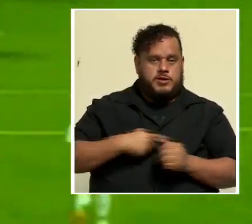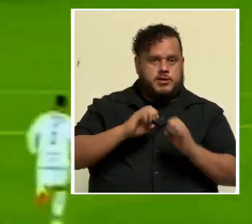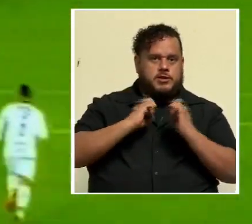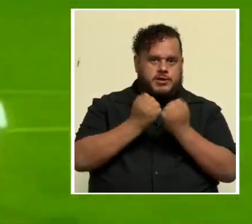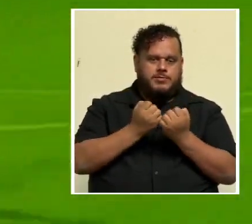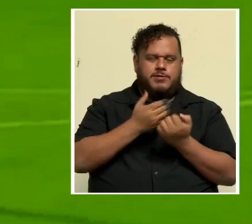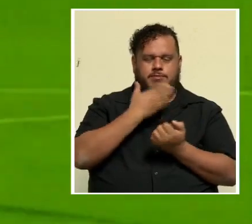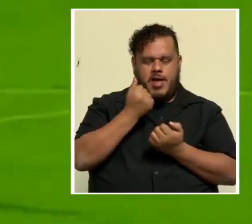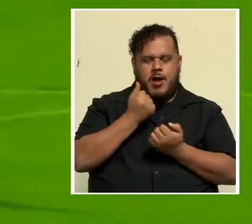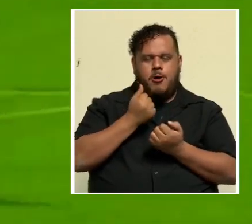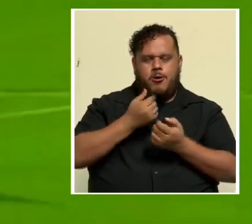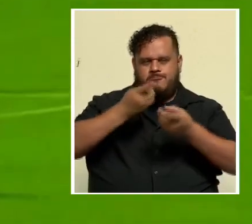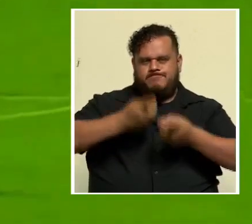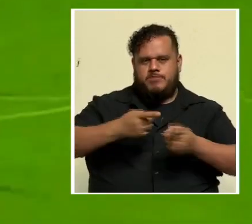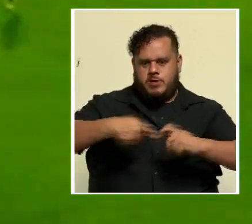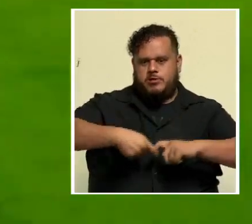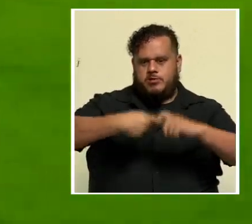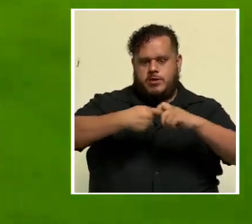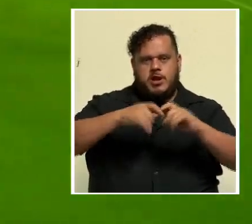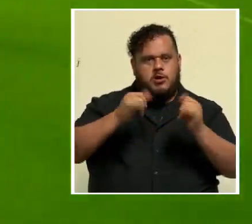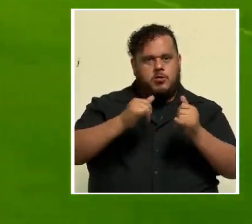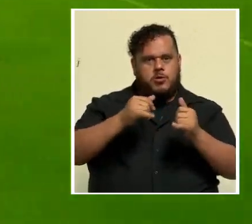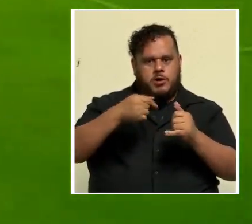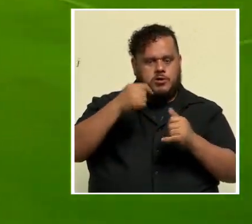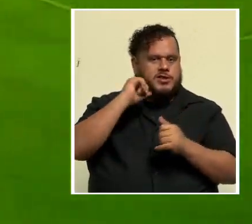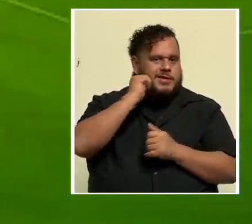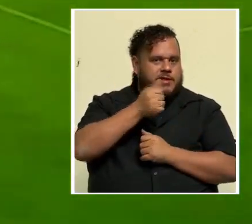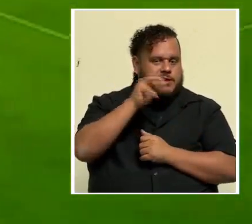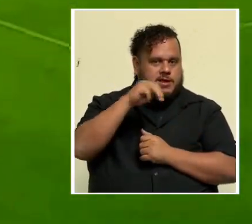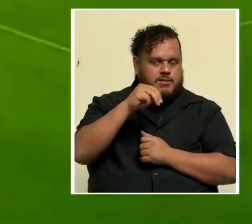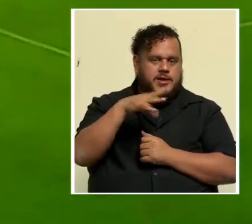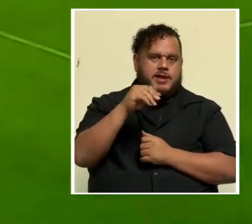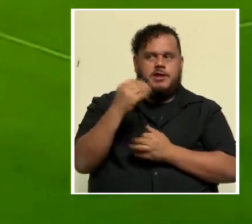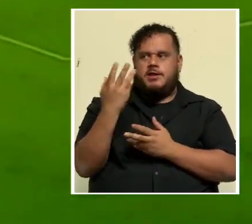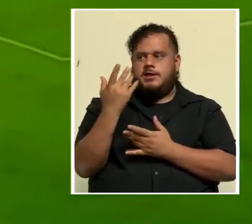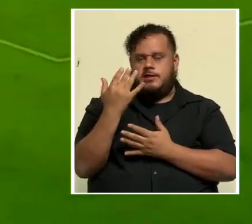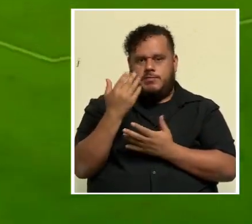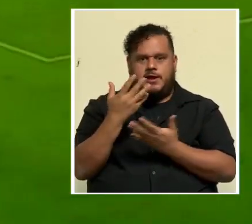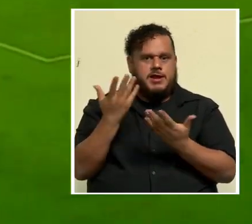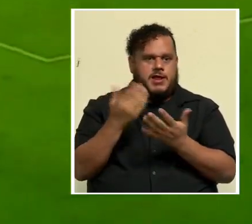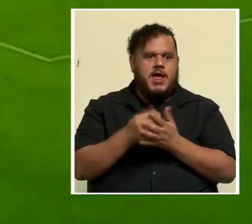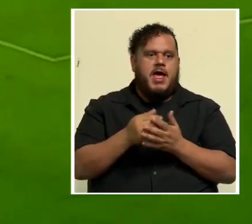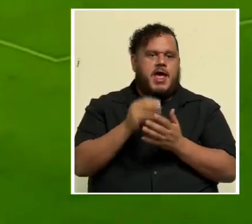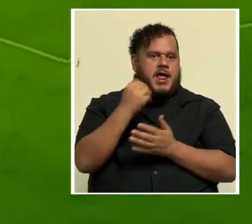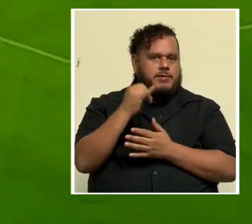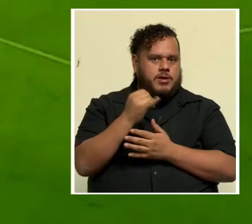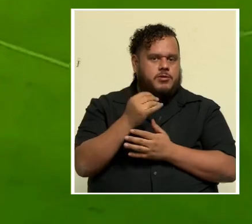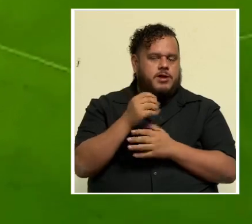decidieron suspender los juegos de este martes y esperar a que los equipos que disputarán partidos el miércoles